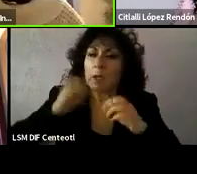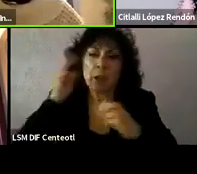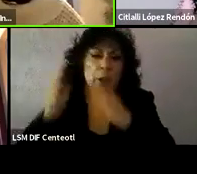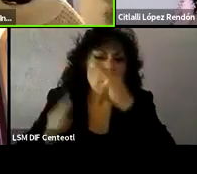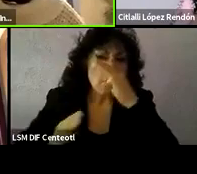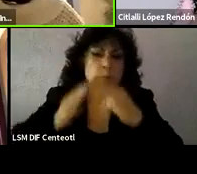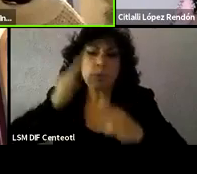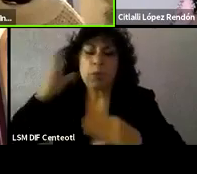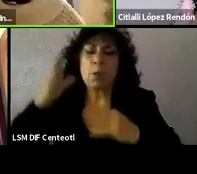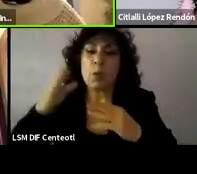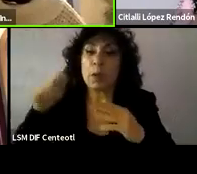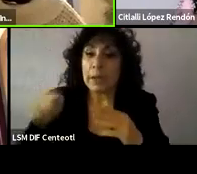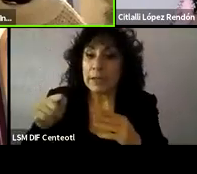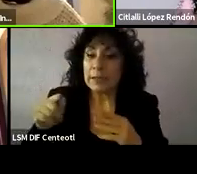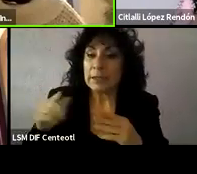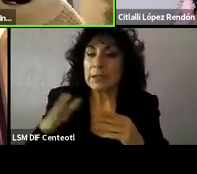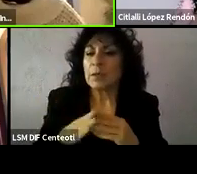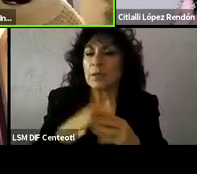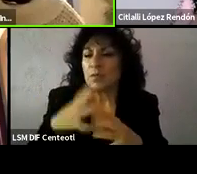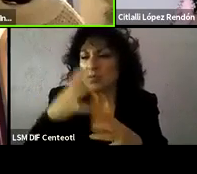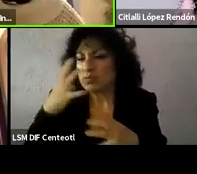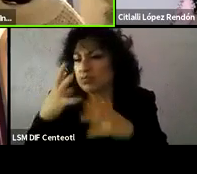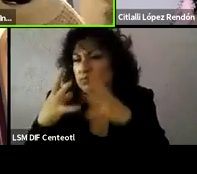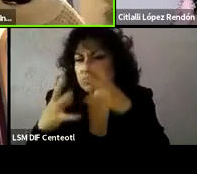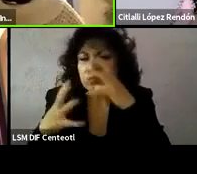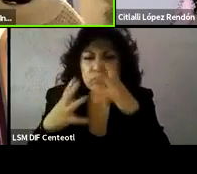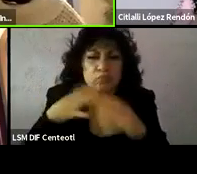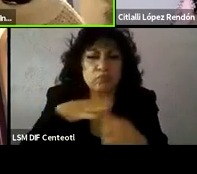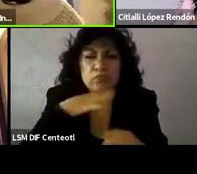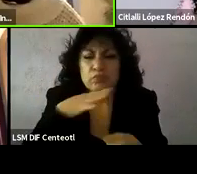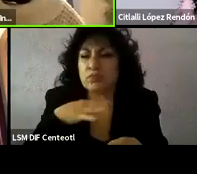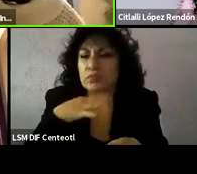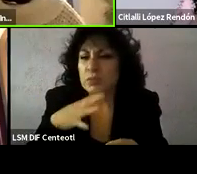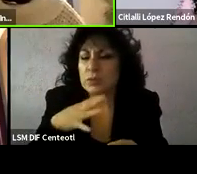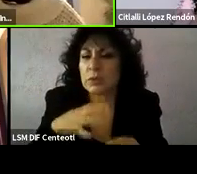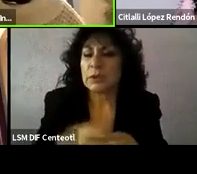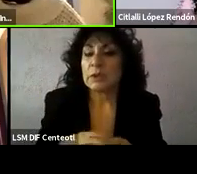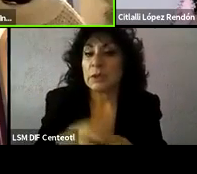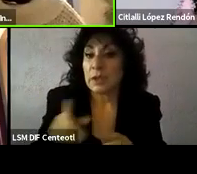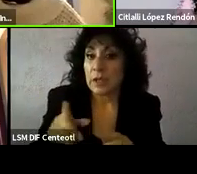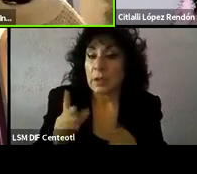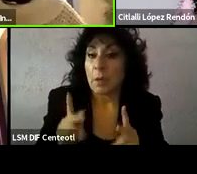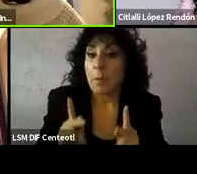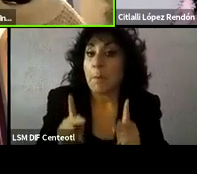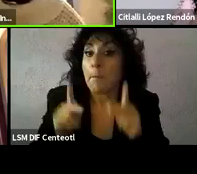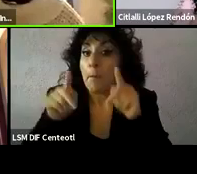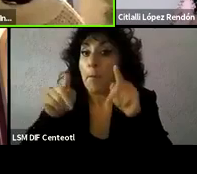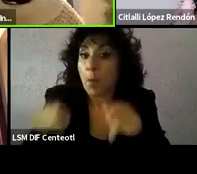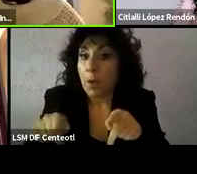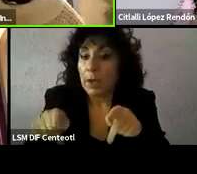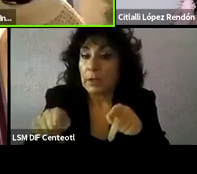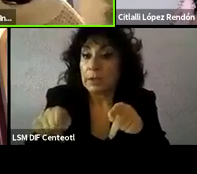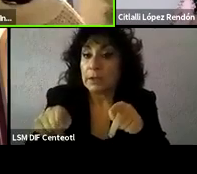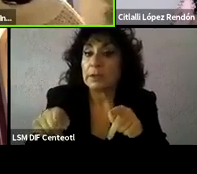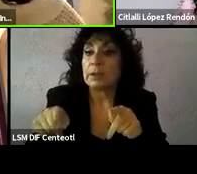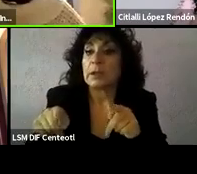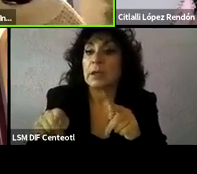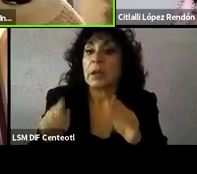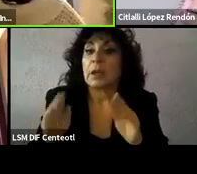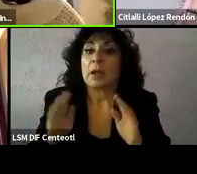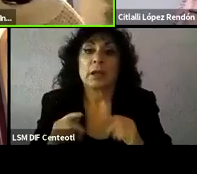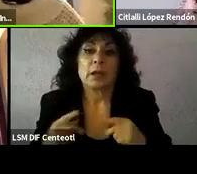reto que tenemos es poder generar un puente entre la ciudadanía, yo por lo menos pensando en la